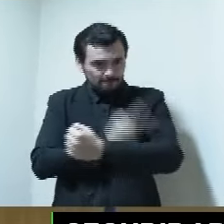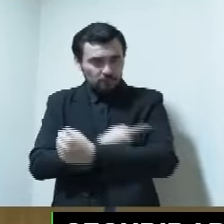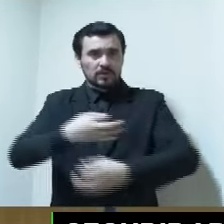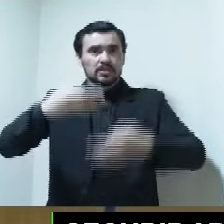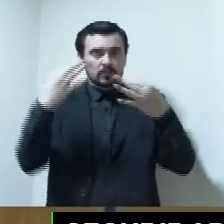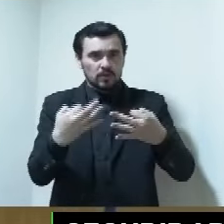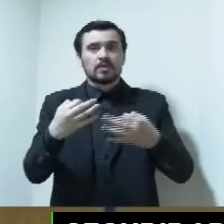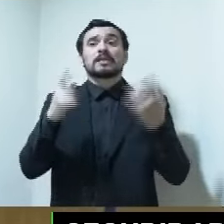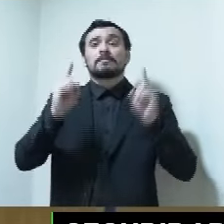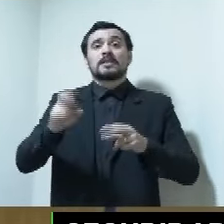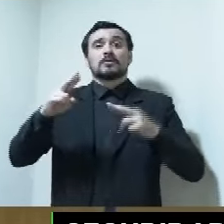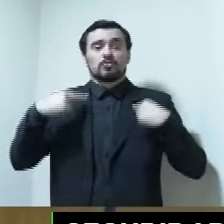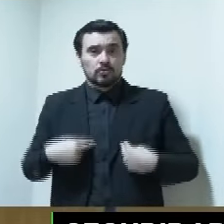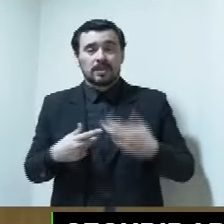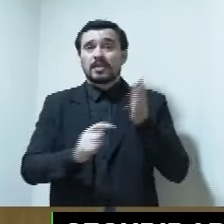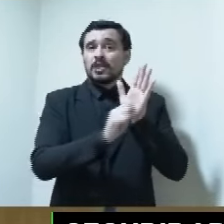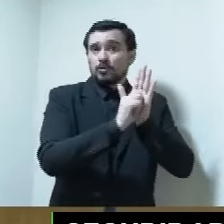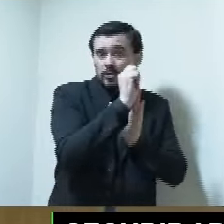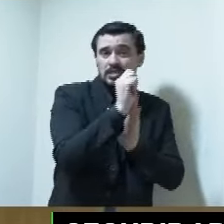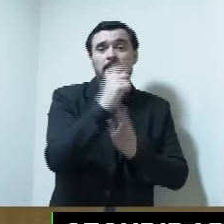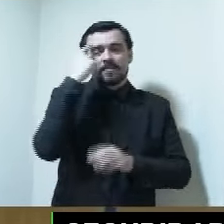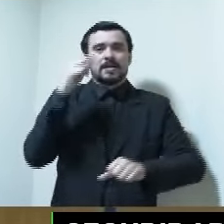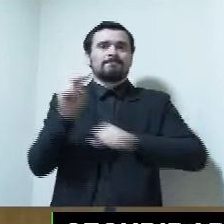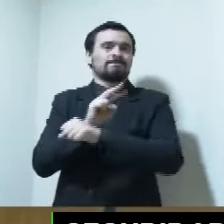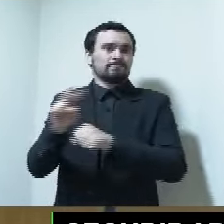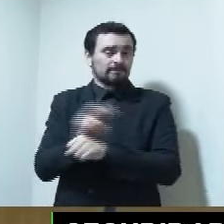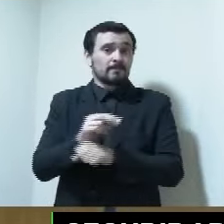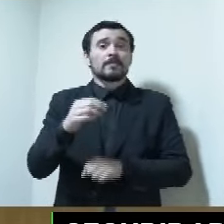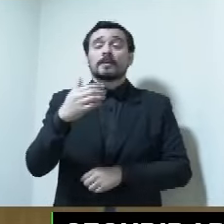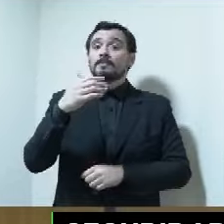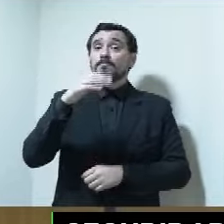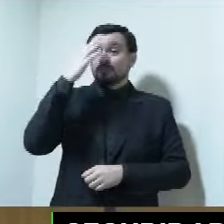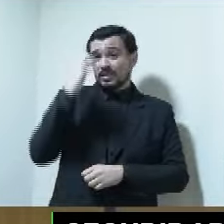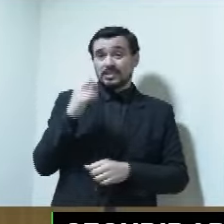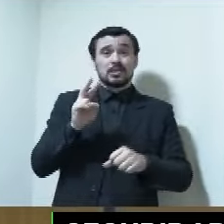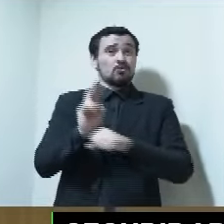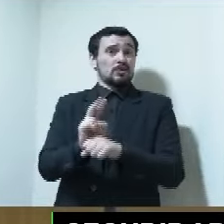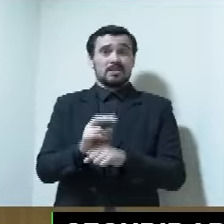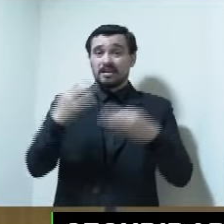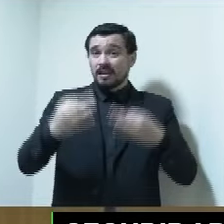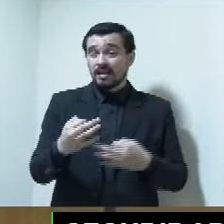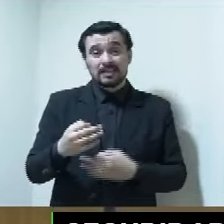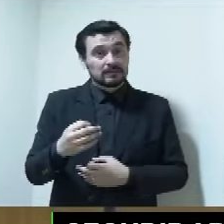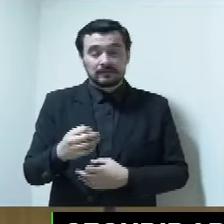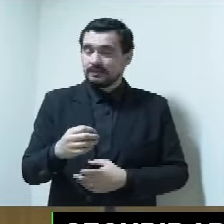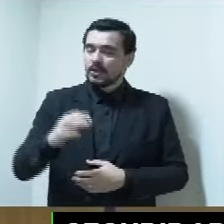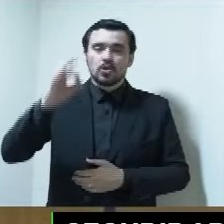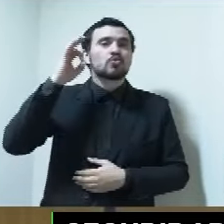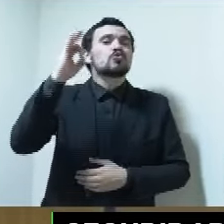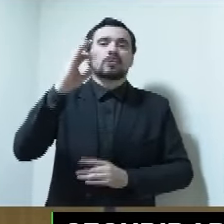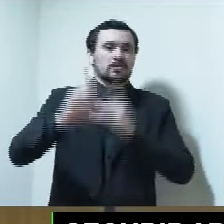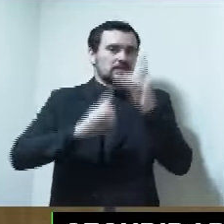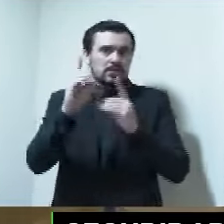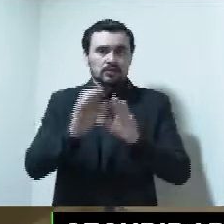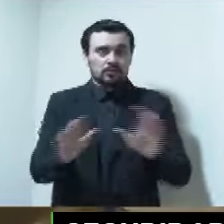en recursos humanos y tecnología para la seguridad, porque sin seguridad, señoras y señores, nunca va a haber desarrollo.